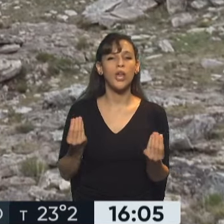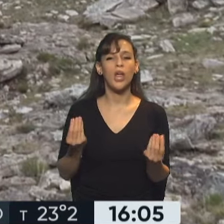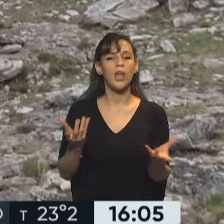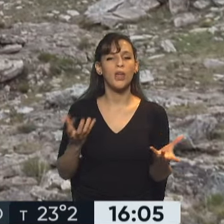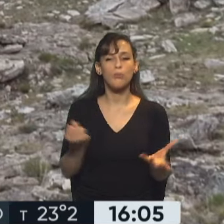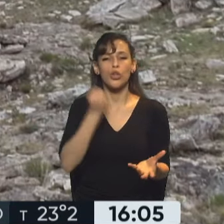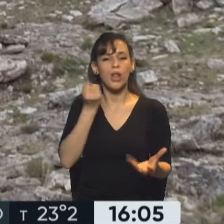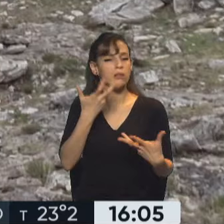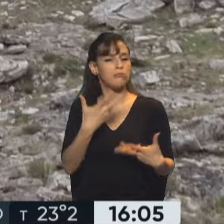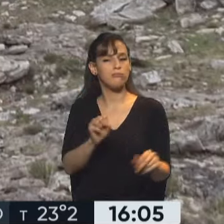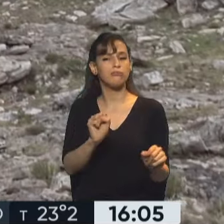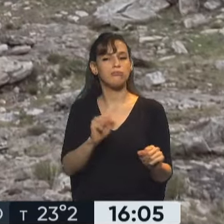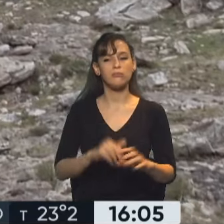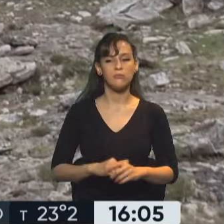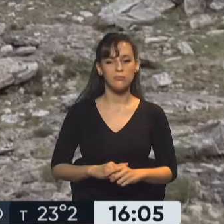¿no?